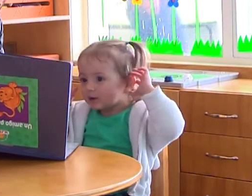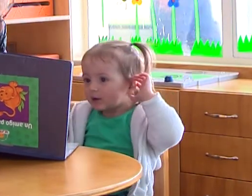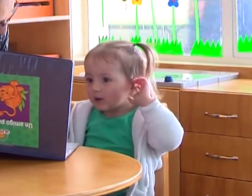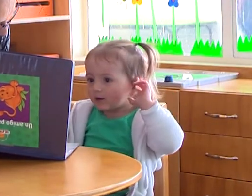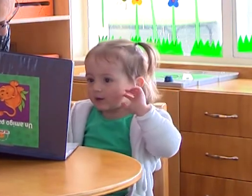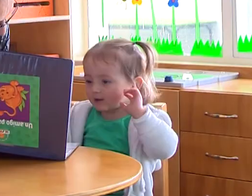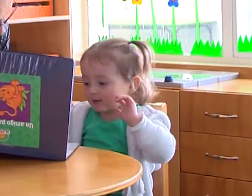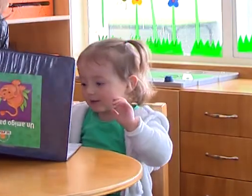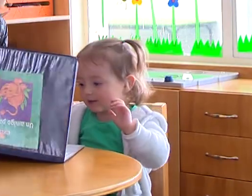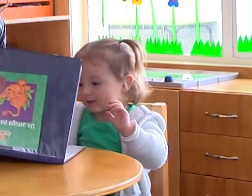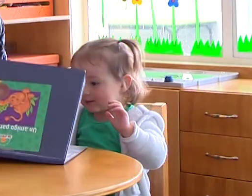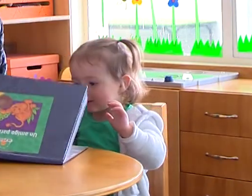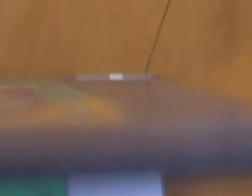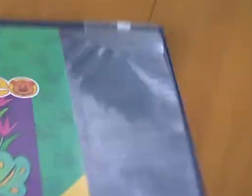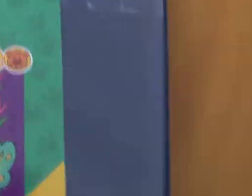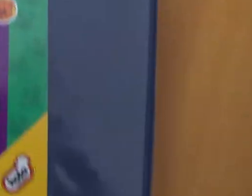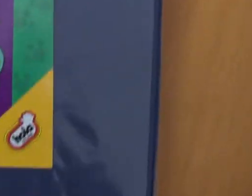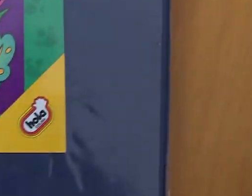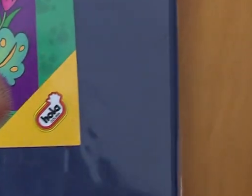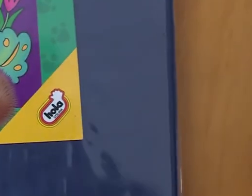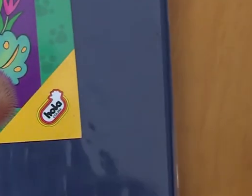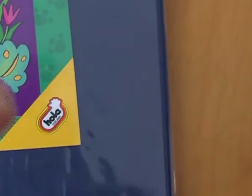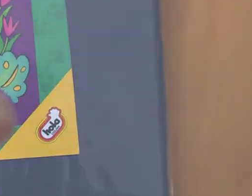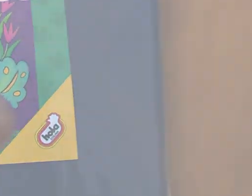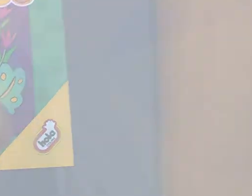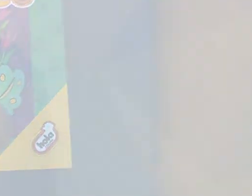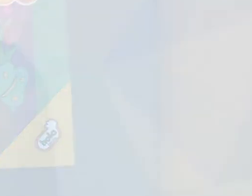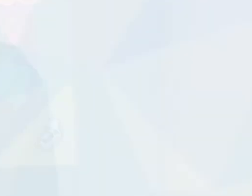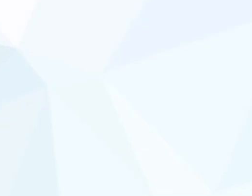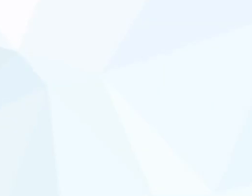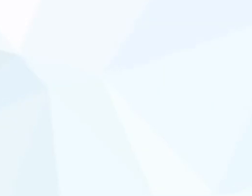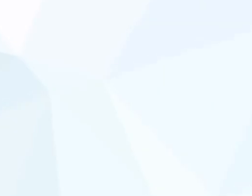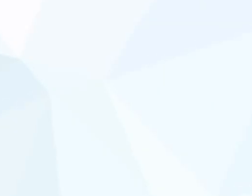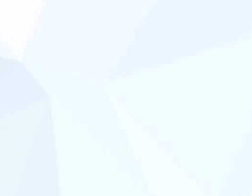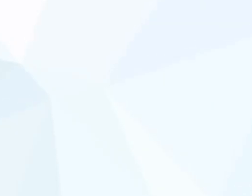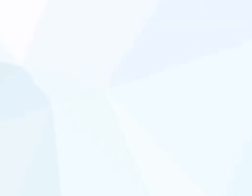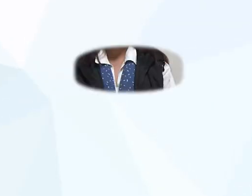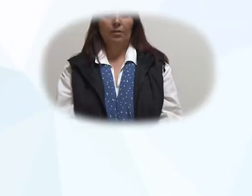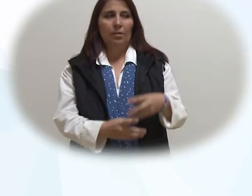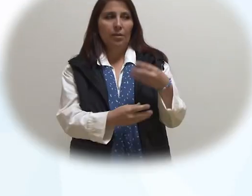así jugaron. Y acabamos el cuento.